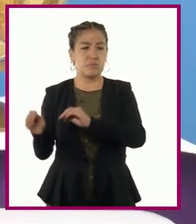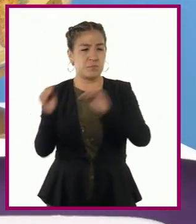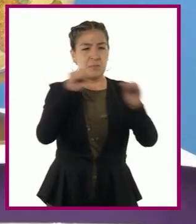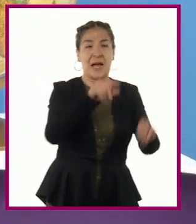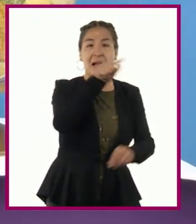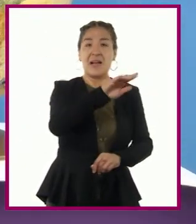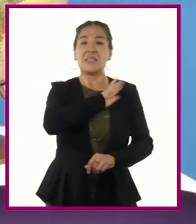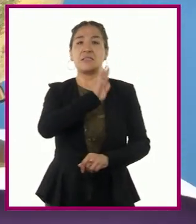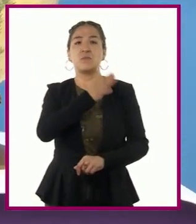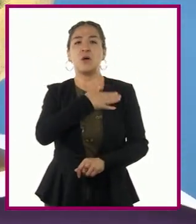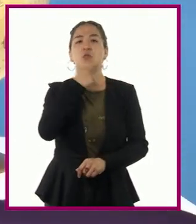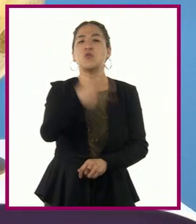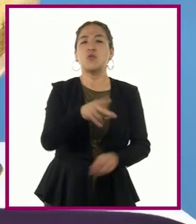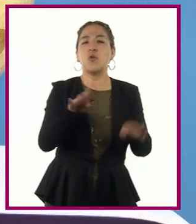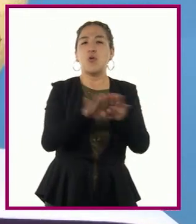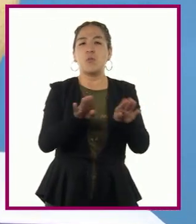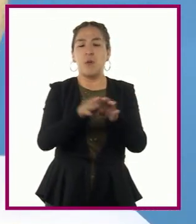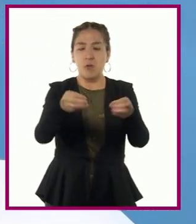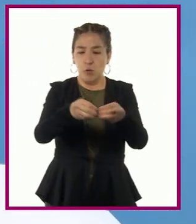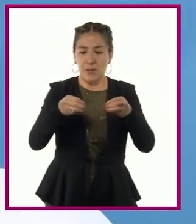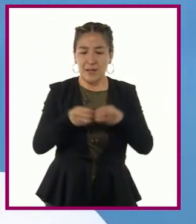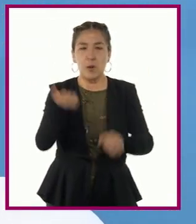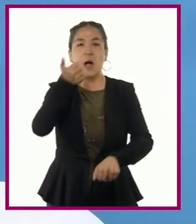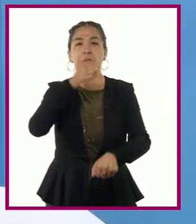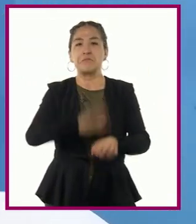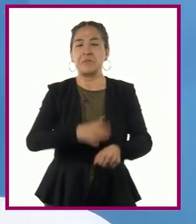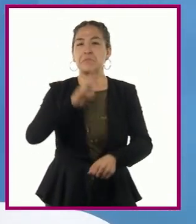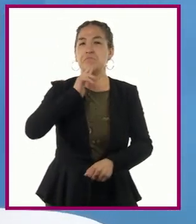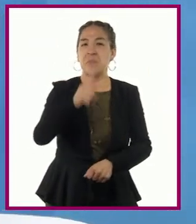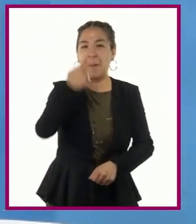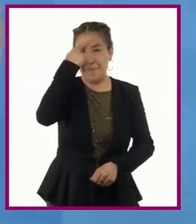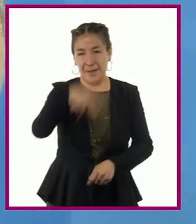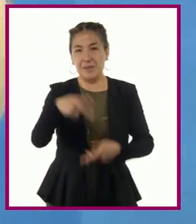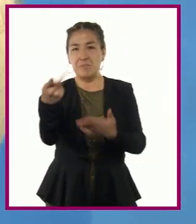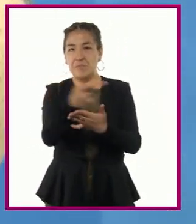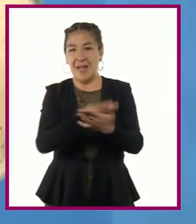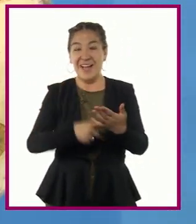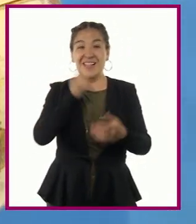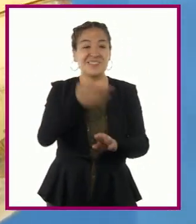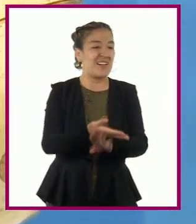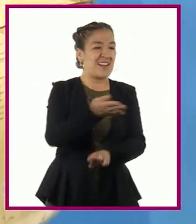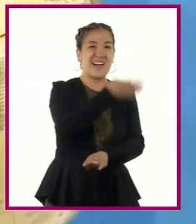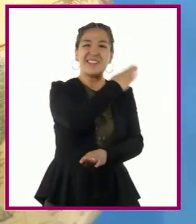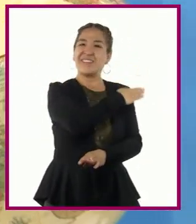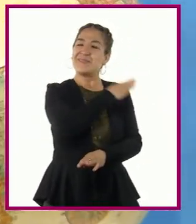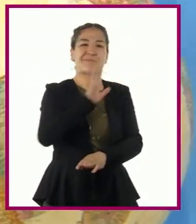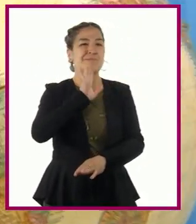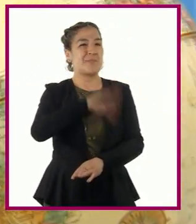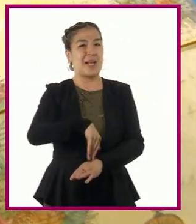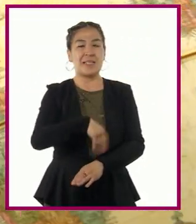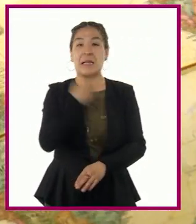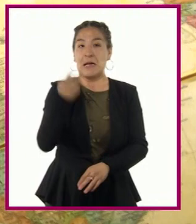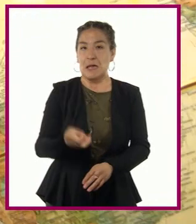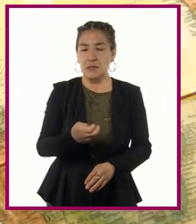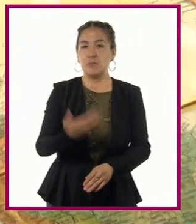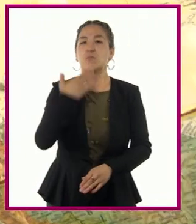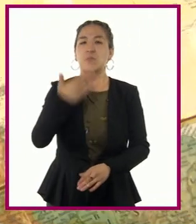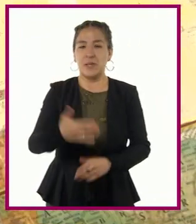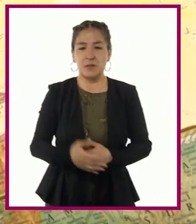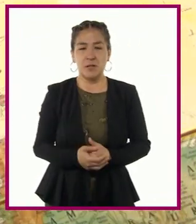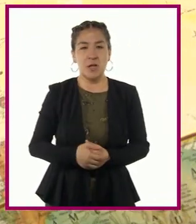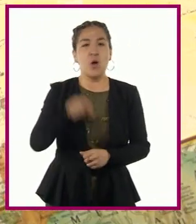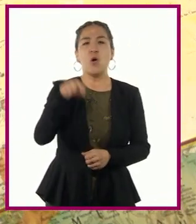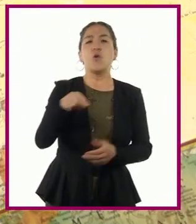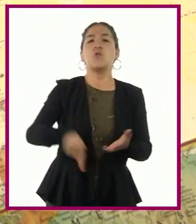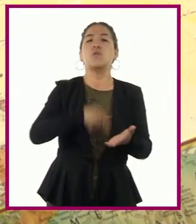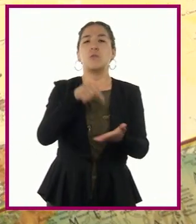una administración más organizada y planeada que la de sus antecesores. En la colonia se formó